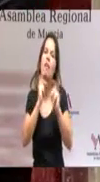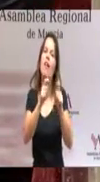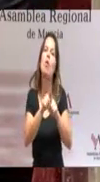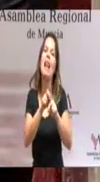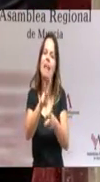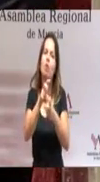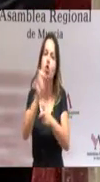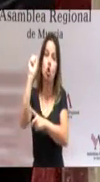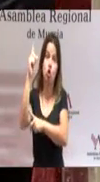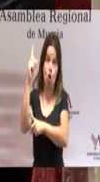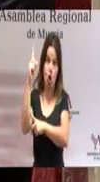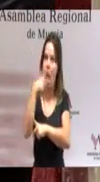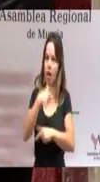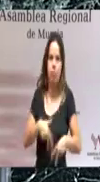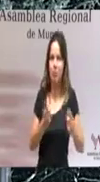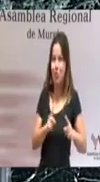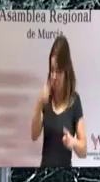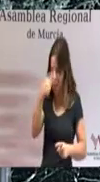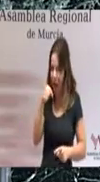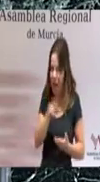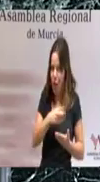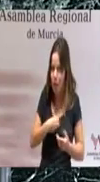sol. ¿Sabe que aquí eso ocurre?